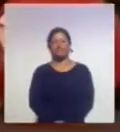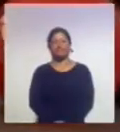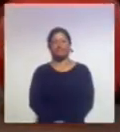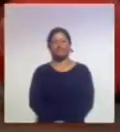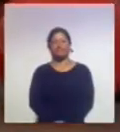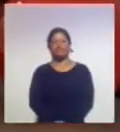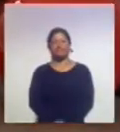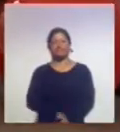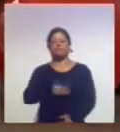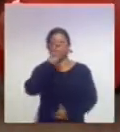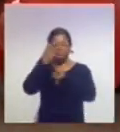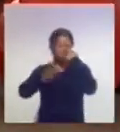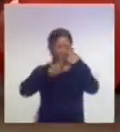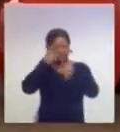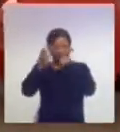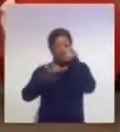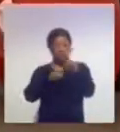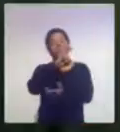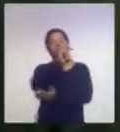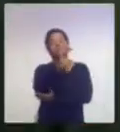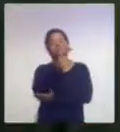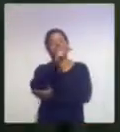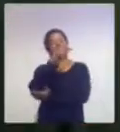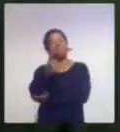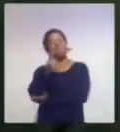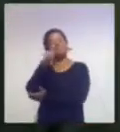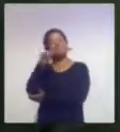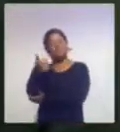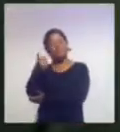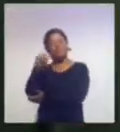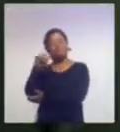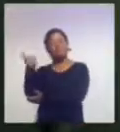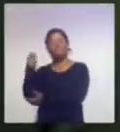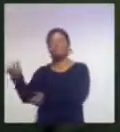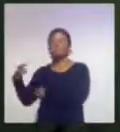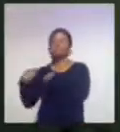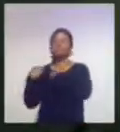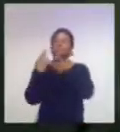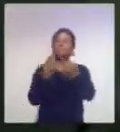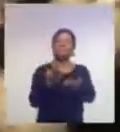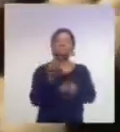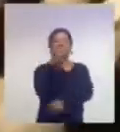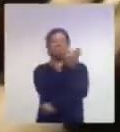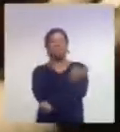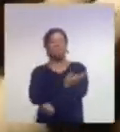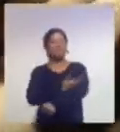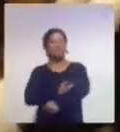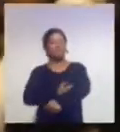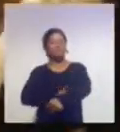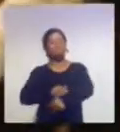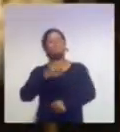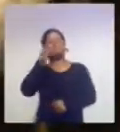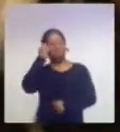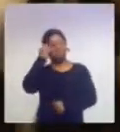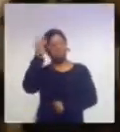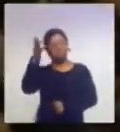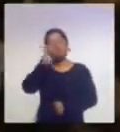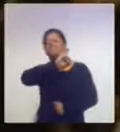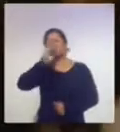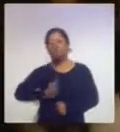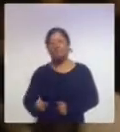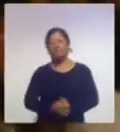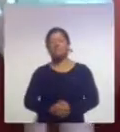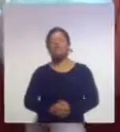Grito de otra. Esta agrupación regaló al público una tarde que jamás olvidará. Y como en